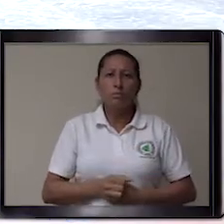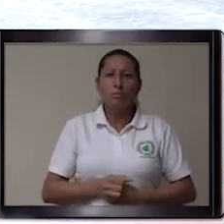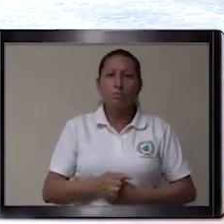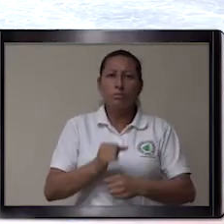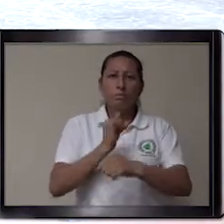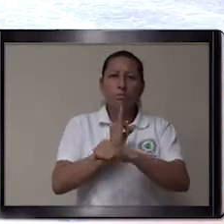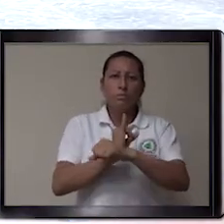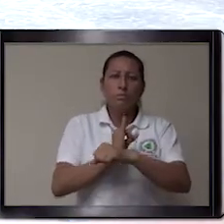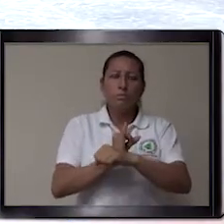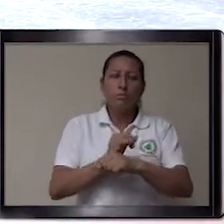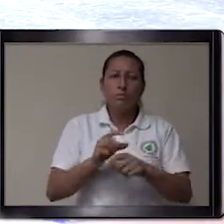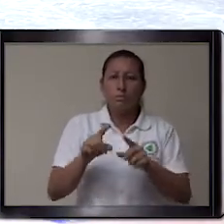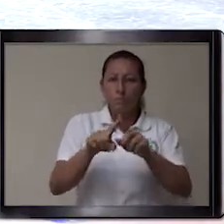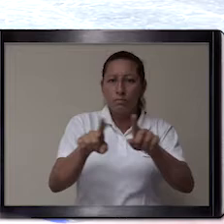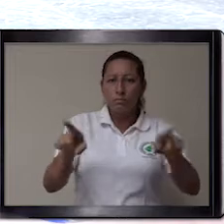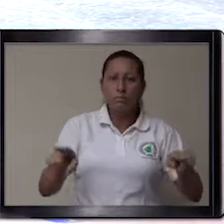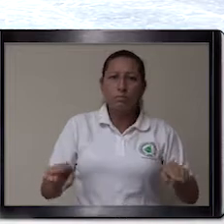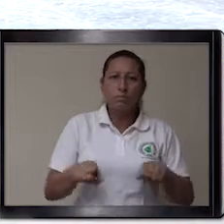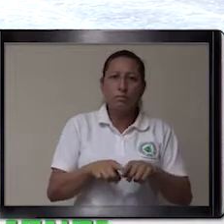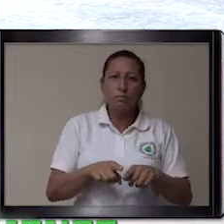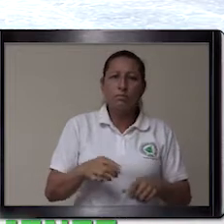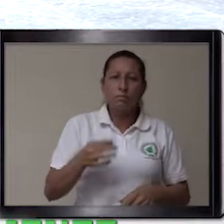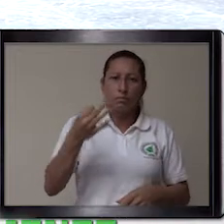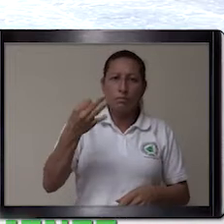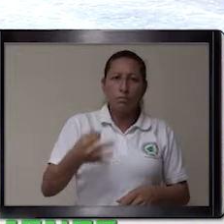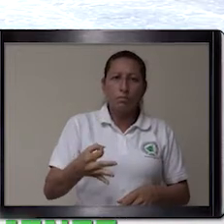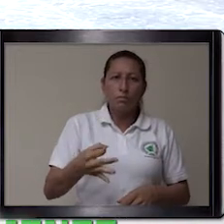Buscar los colegios, buscar